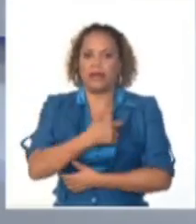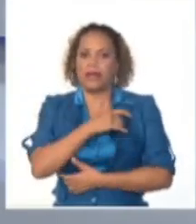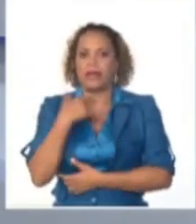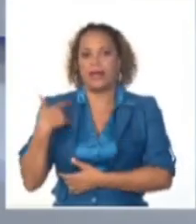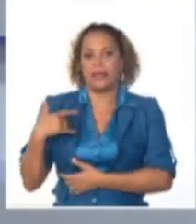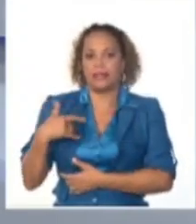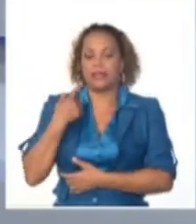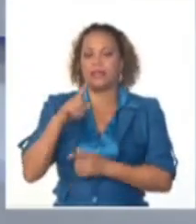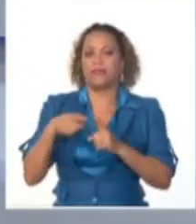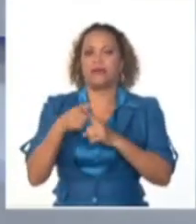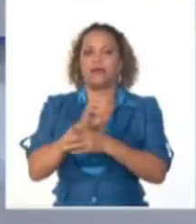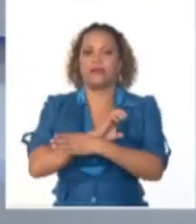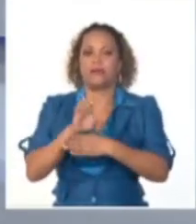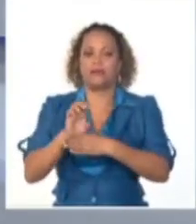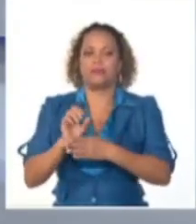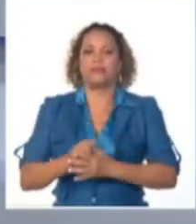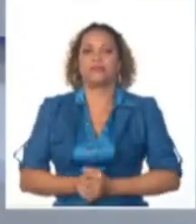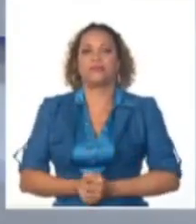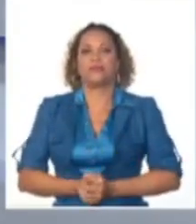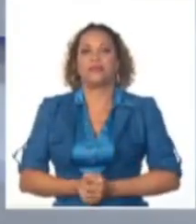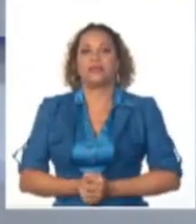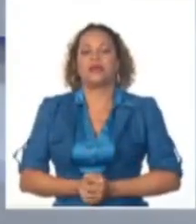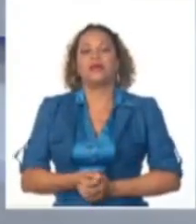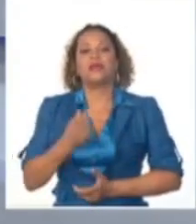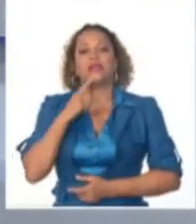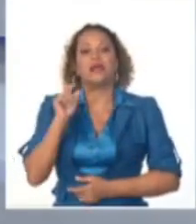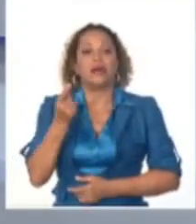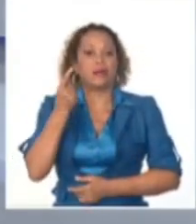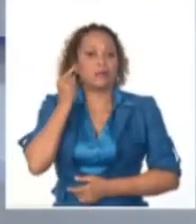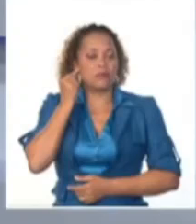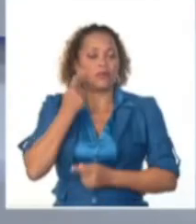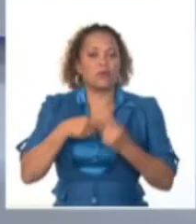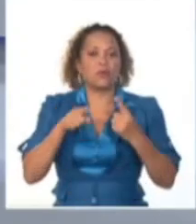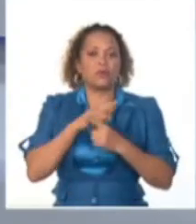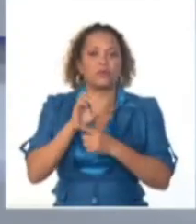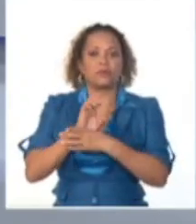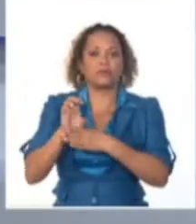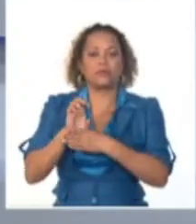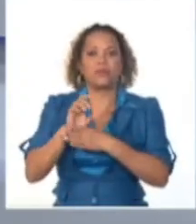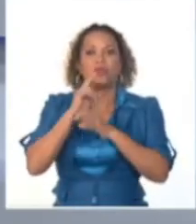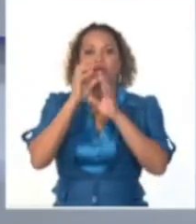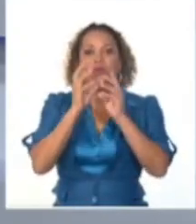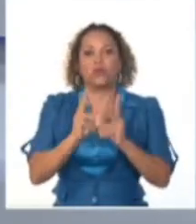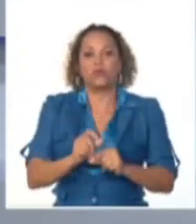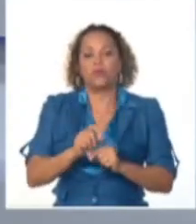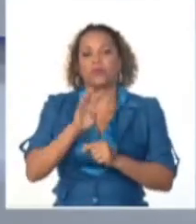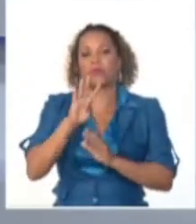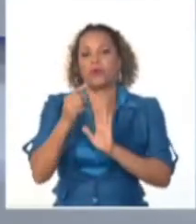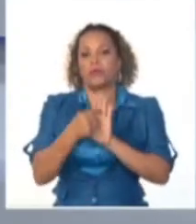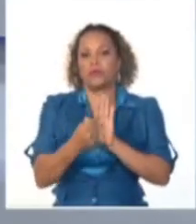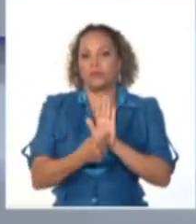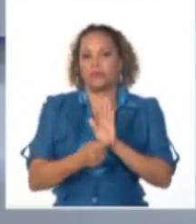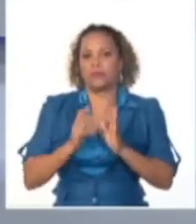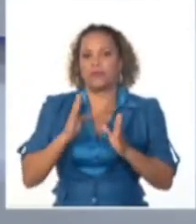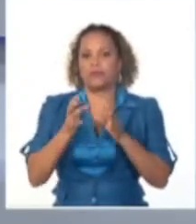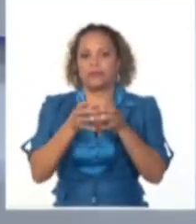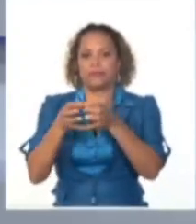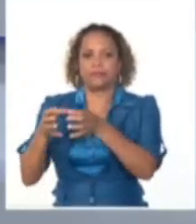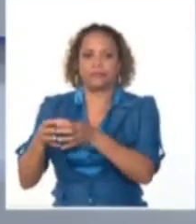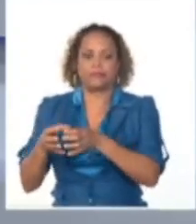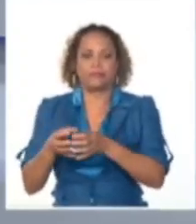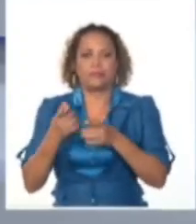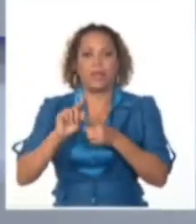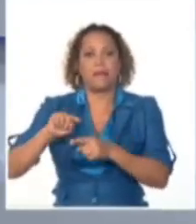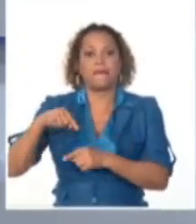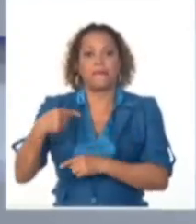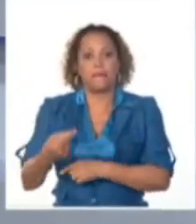La campeona albiceleste sale como favorita ante los ecuatorianos, que apenas sumaron 4 puntos en la fase de grupos. En tanto, mañana